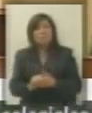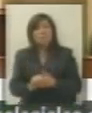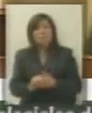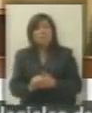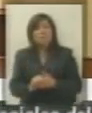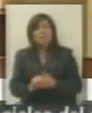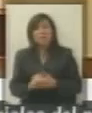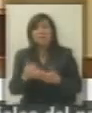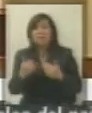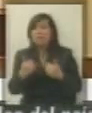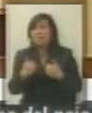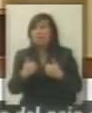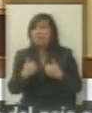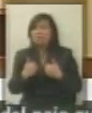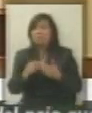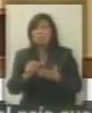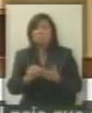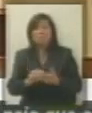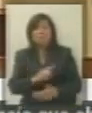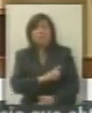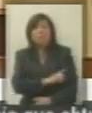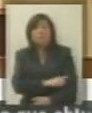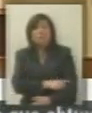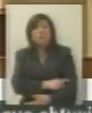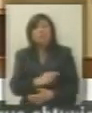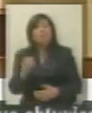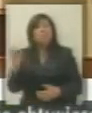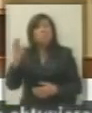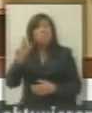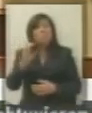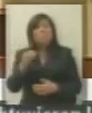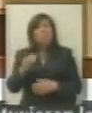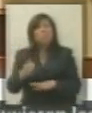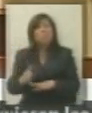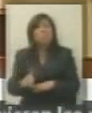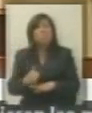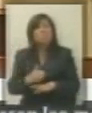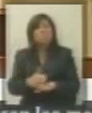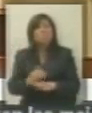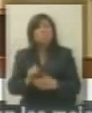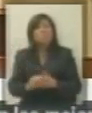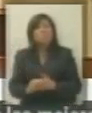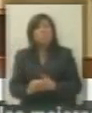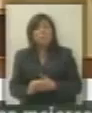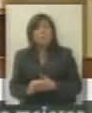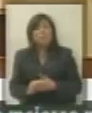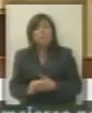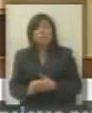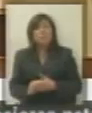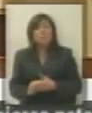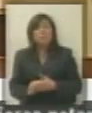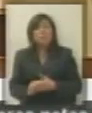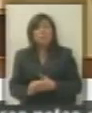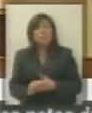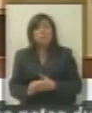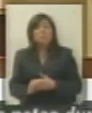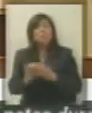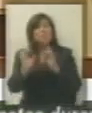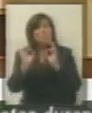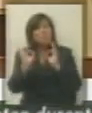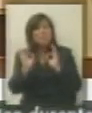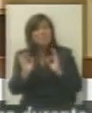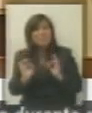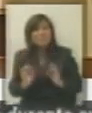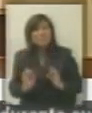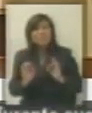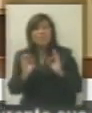cual debemos redoblar esfuerzos en la búsqueda de la prosperidad y el progreso de nuestra nación, siempre